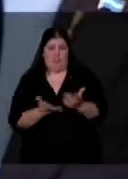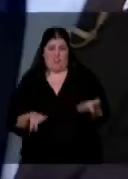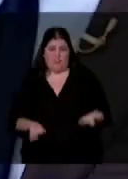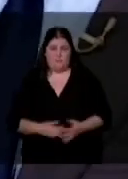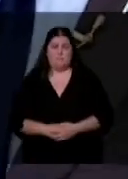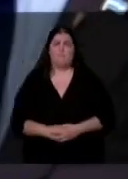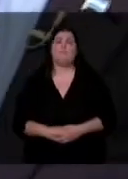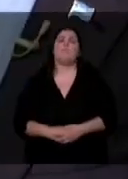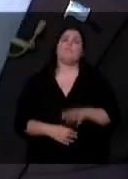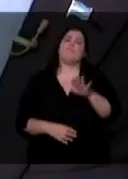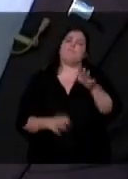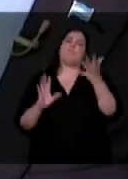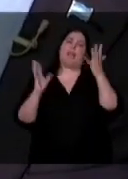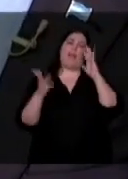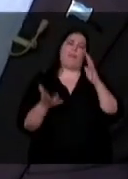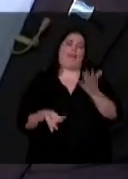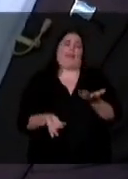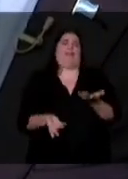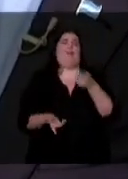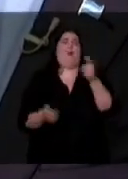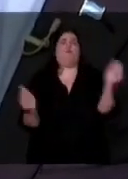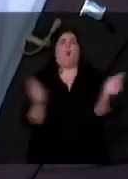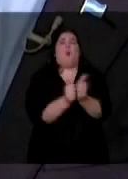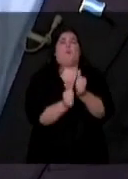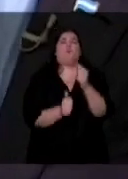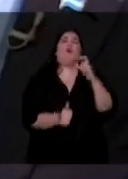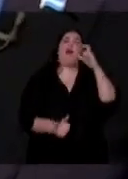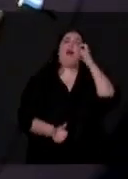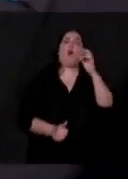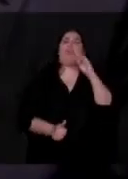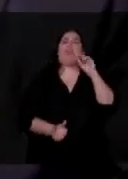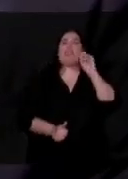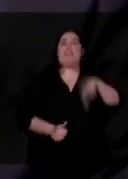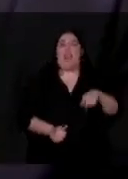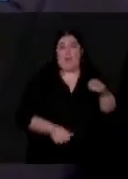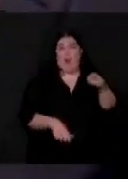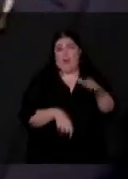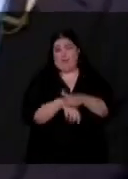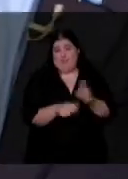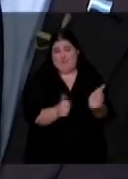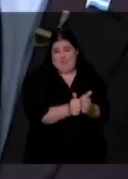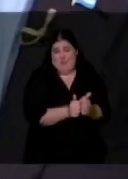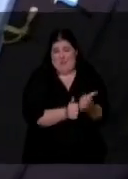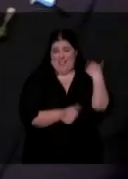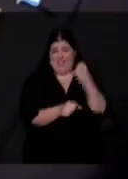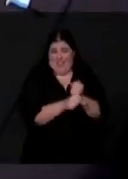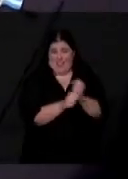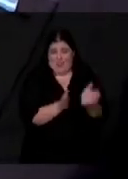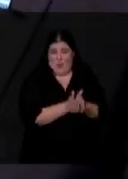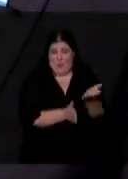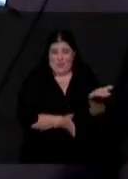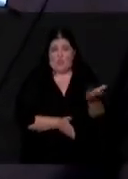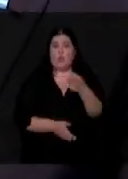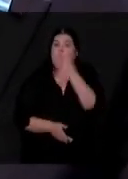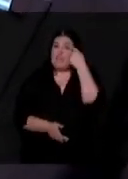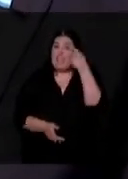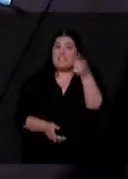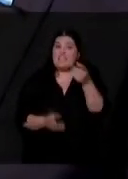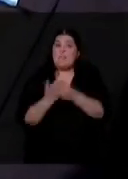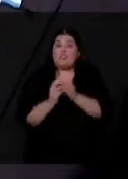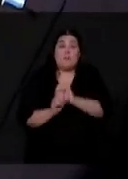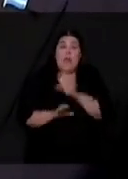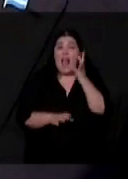Javier el que trabajó conqu fuiste vos no yo eh si vos como ministro de economía crees que tiene algo sucio Andá y denuncialo